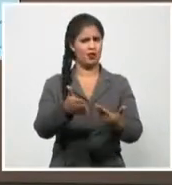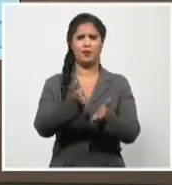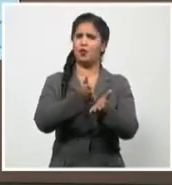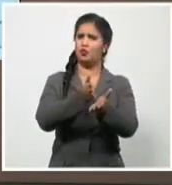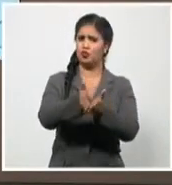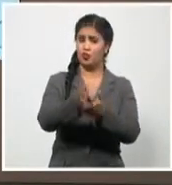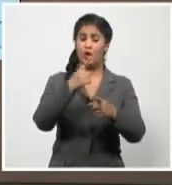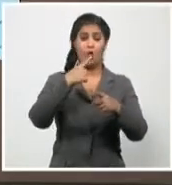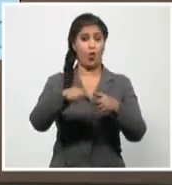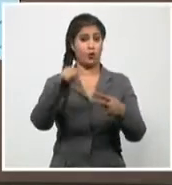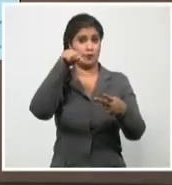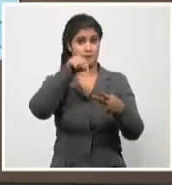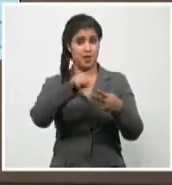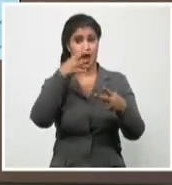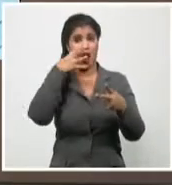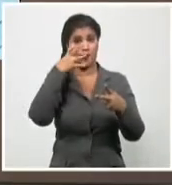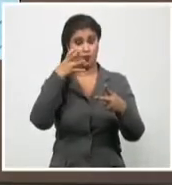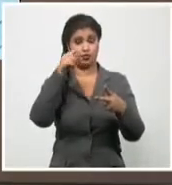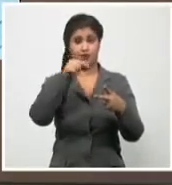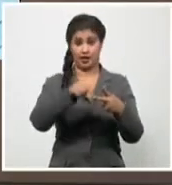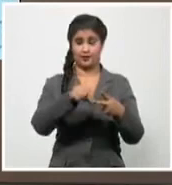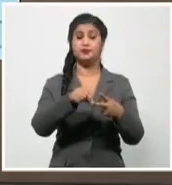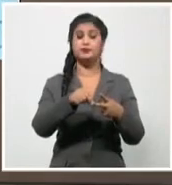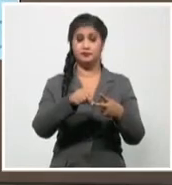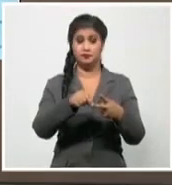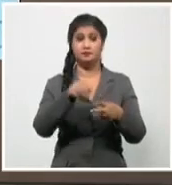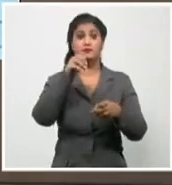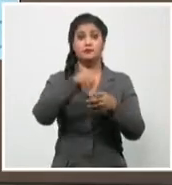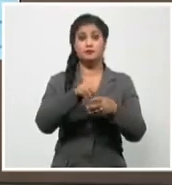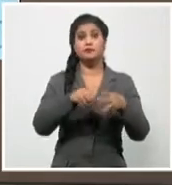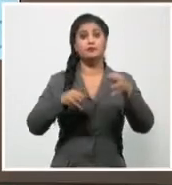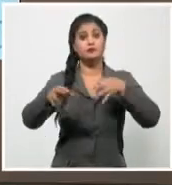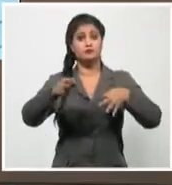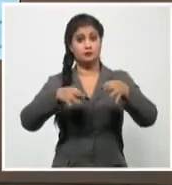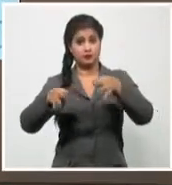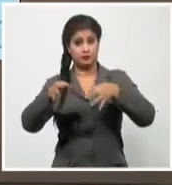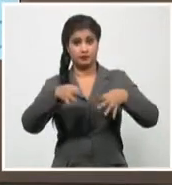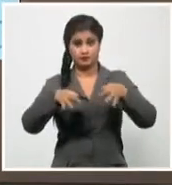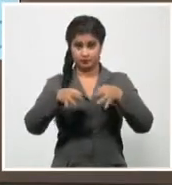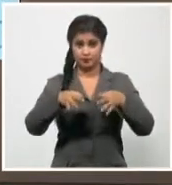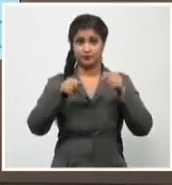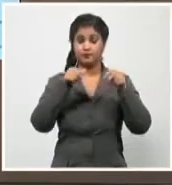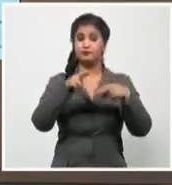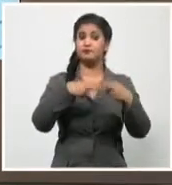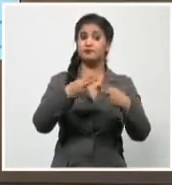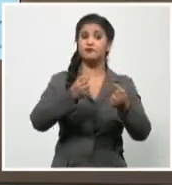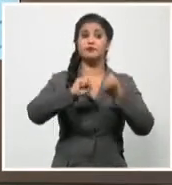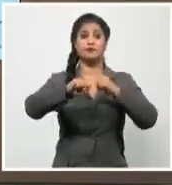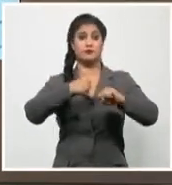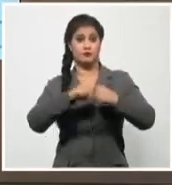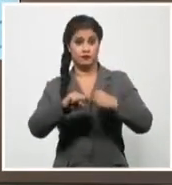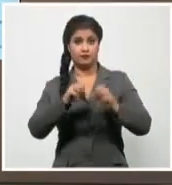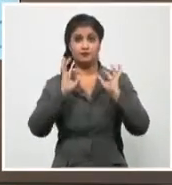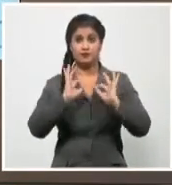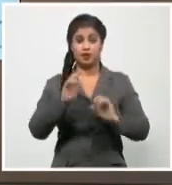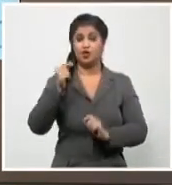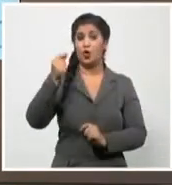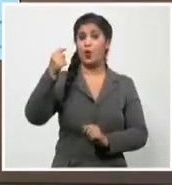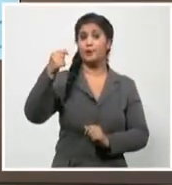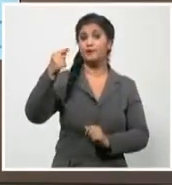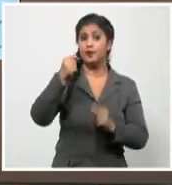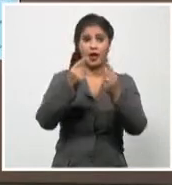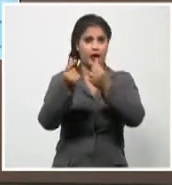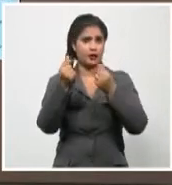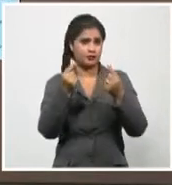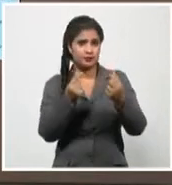otra cuestión amigos que toca a los gobiernos locales por mandato popular es el control de los precios y la evaluación diaria de los